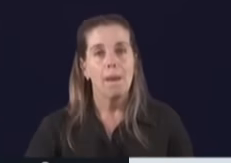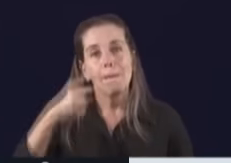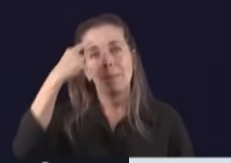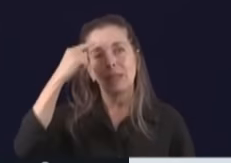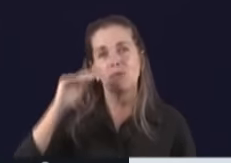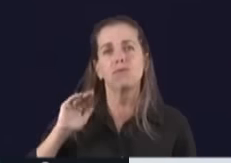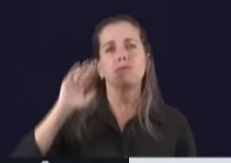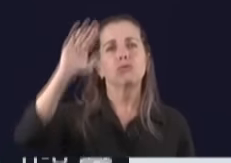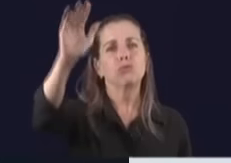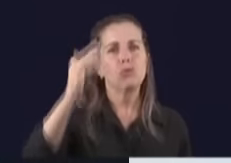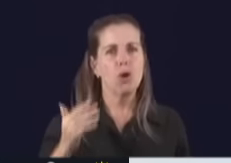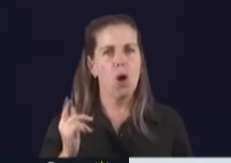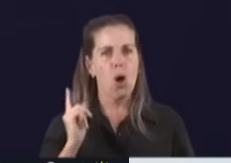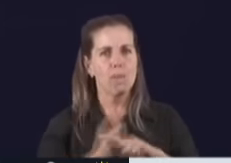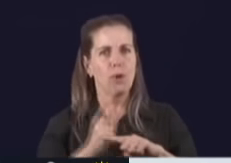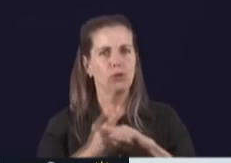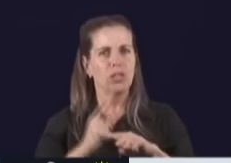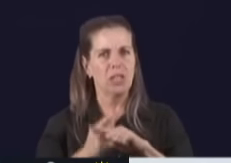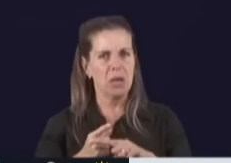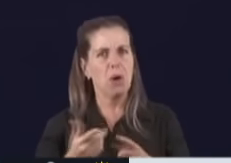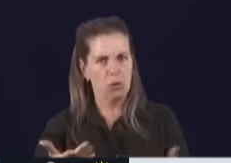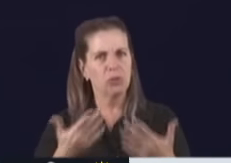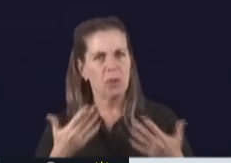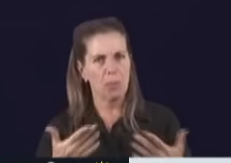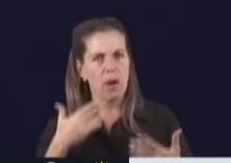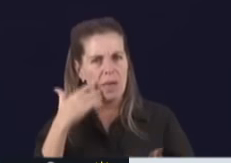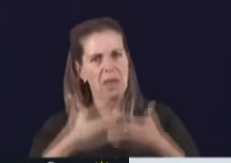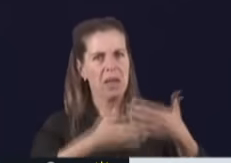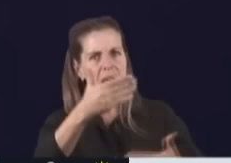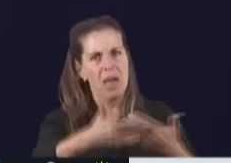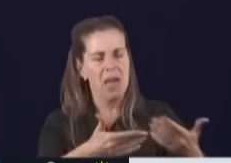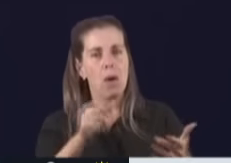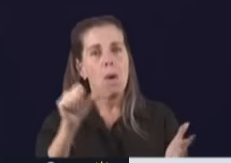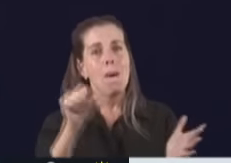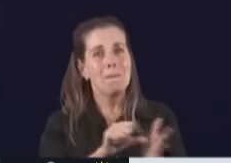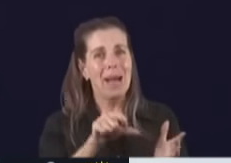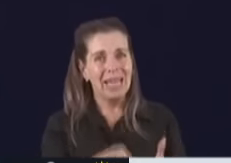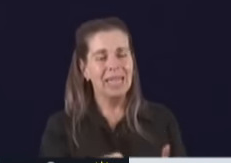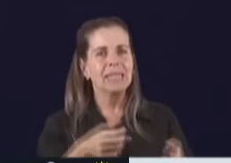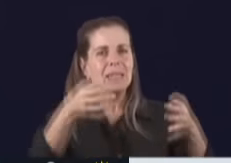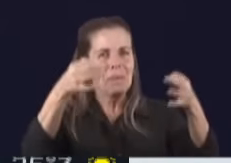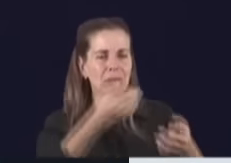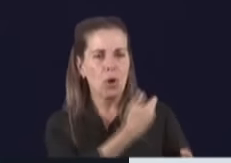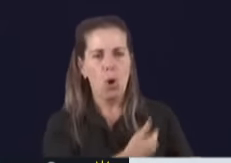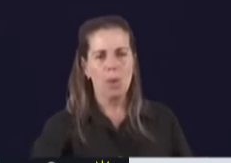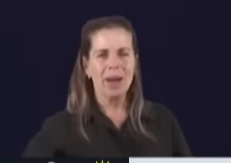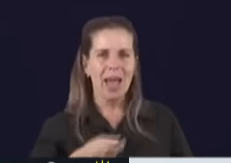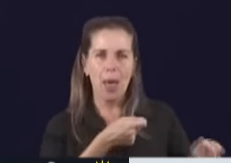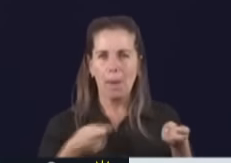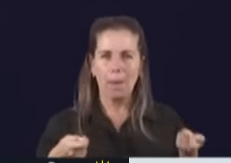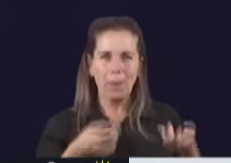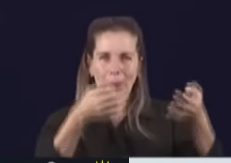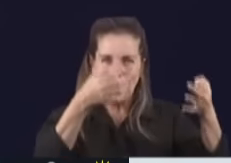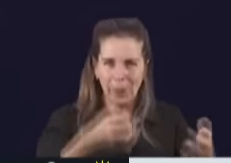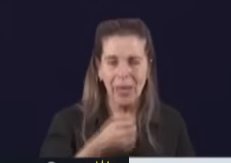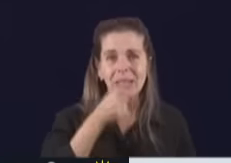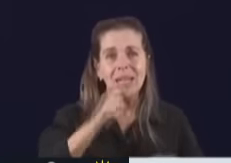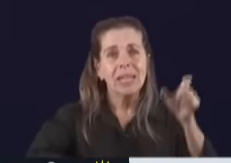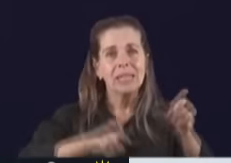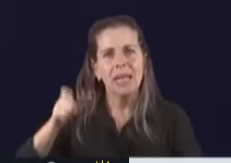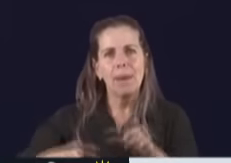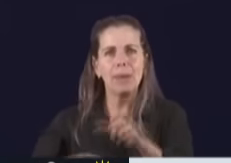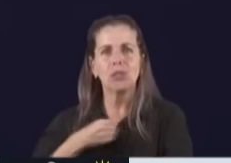y abrazamos una verdad básica. Un país está bien gobernado si y solo si sus ciudadanos pueden vivir en